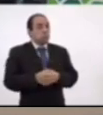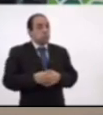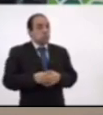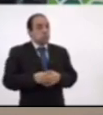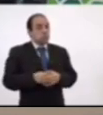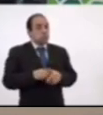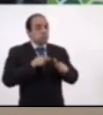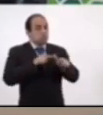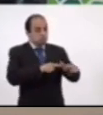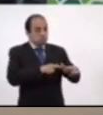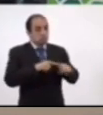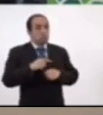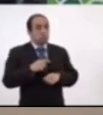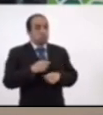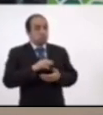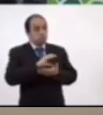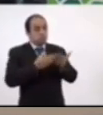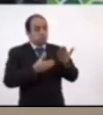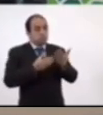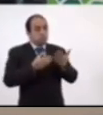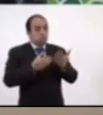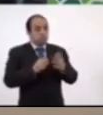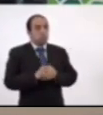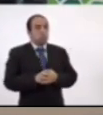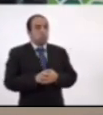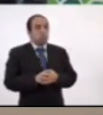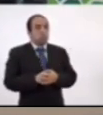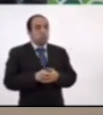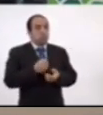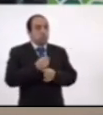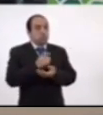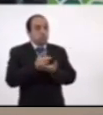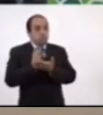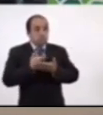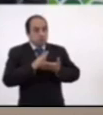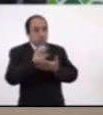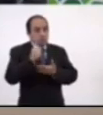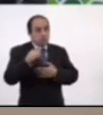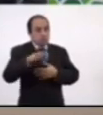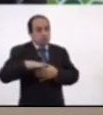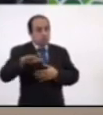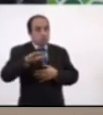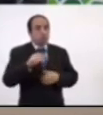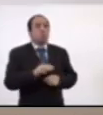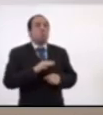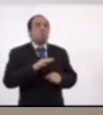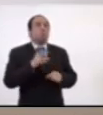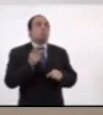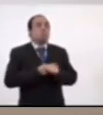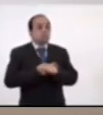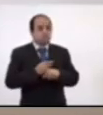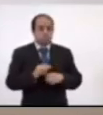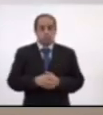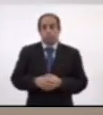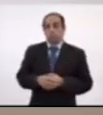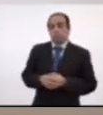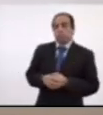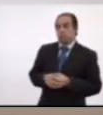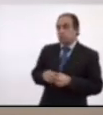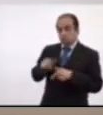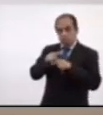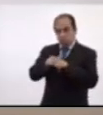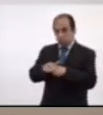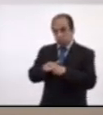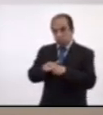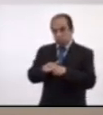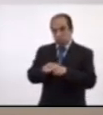mantiene contratados? ¿Se les va a dispersar a otras áreas? ¿Qué va a ocurrir? Sí, se